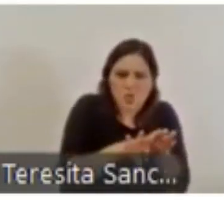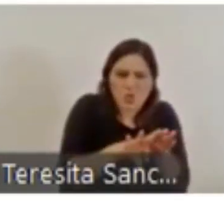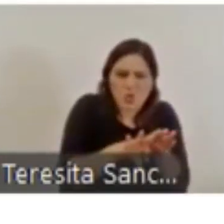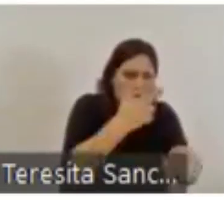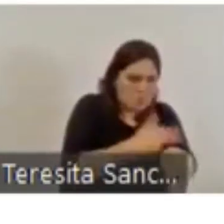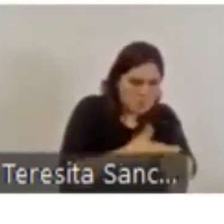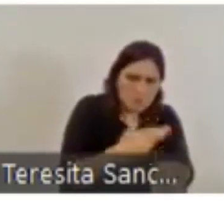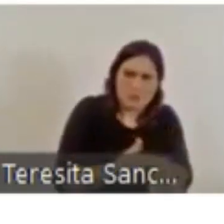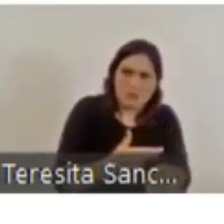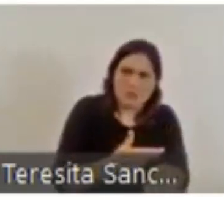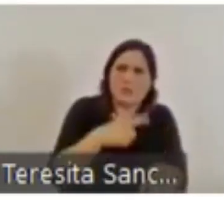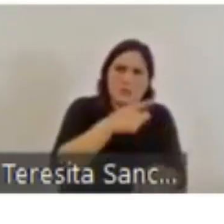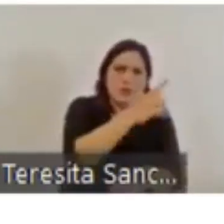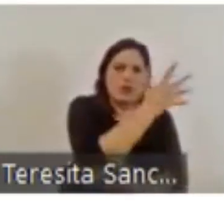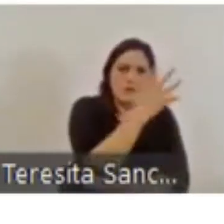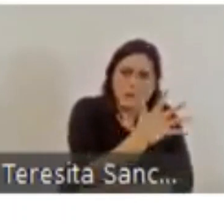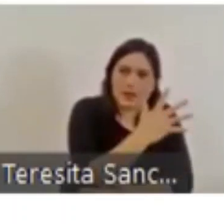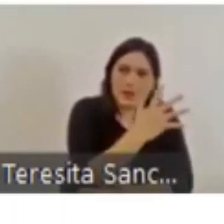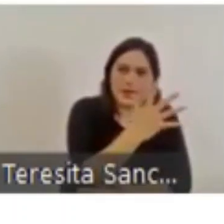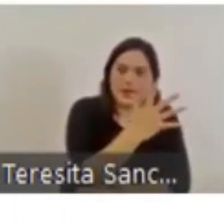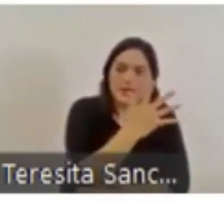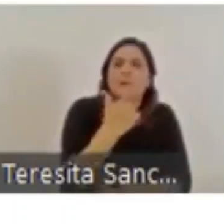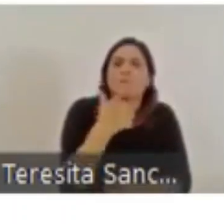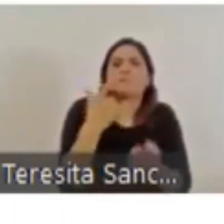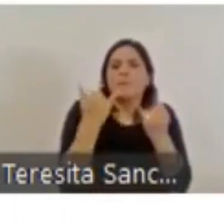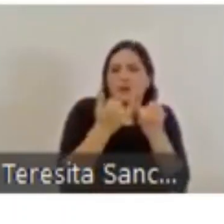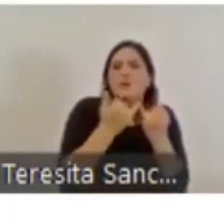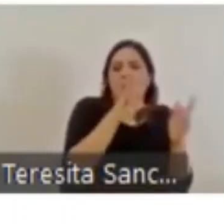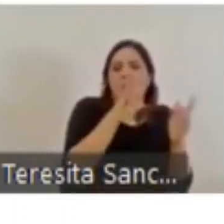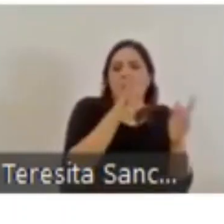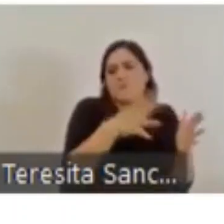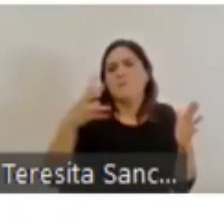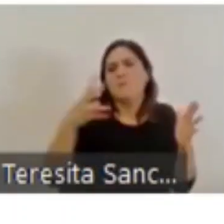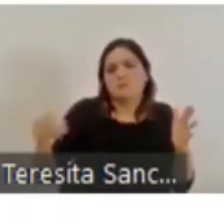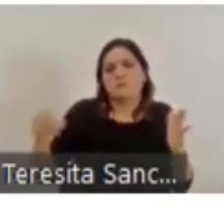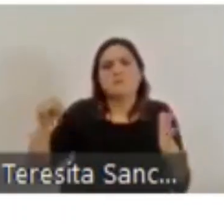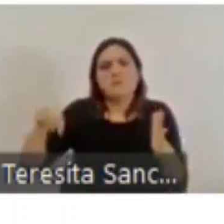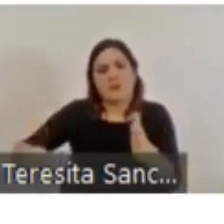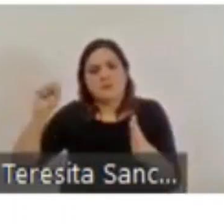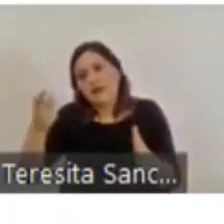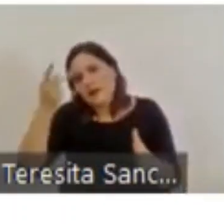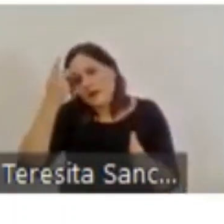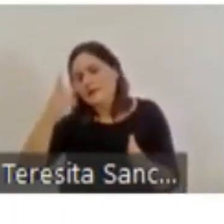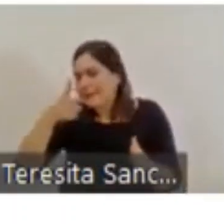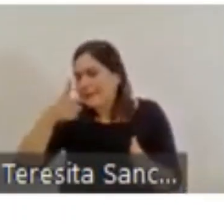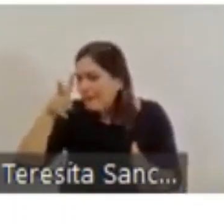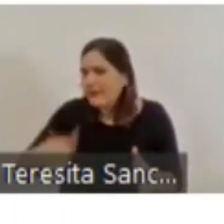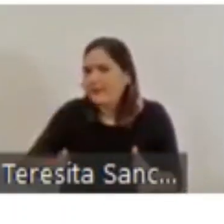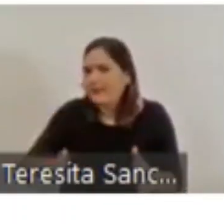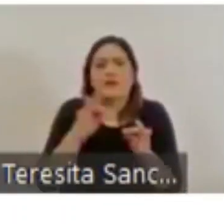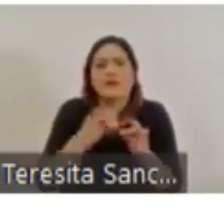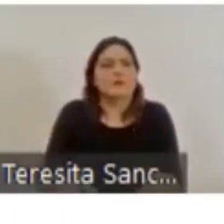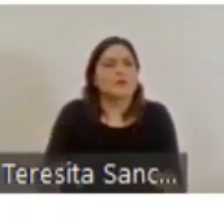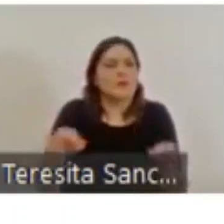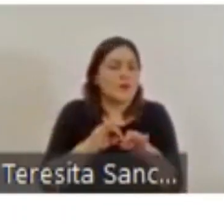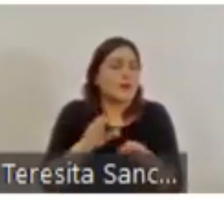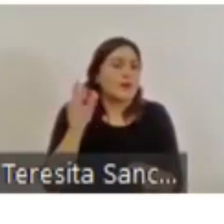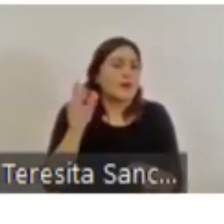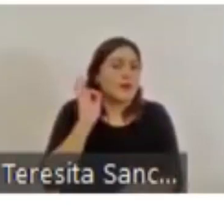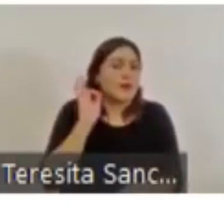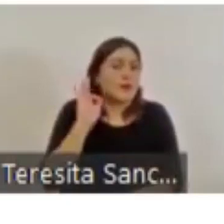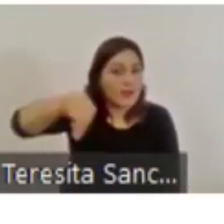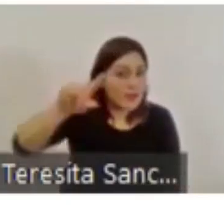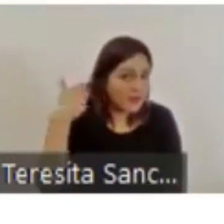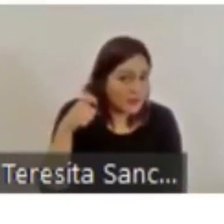emularlo. Y la verdad es que fue una experiencia extraordinaria. Si alguien de Querétaro está por aquí, pues debe